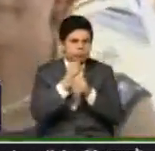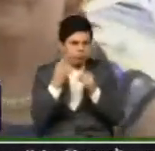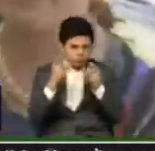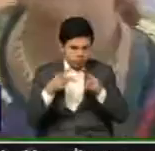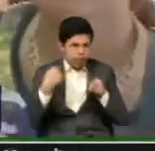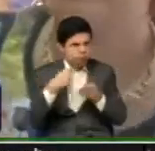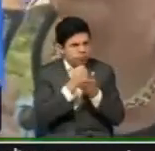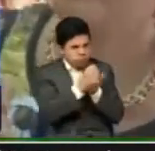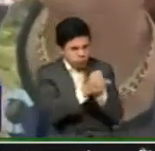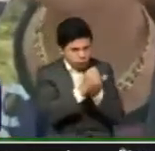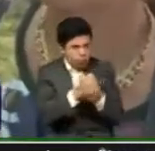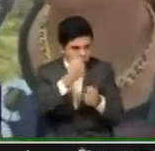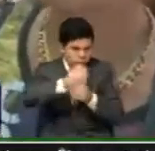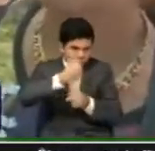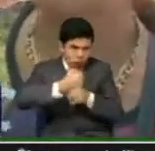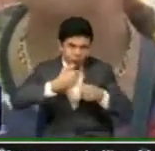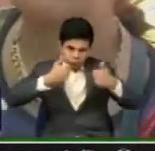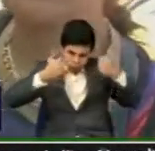gente a trabajar